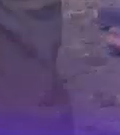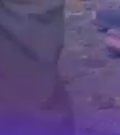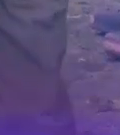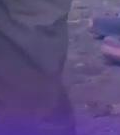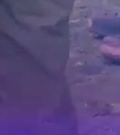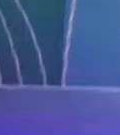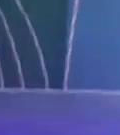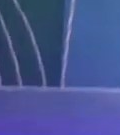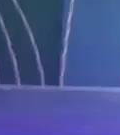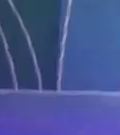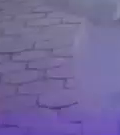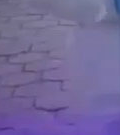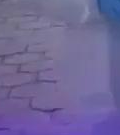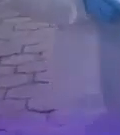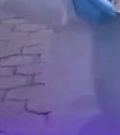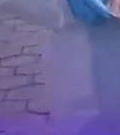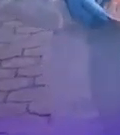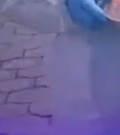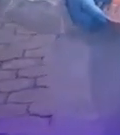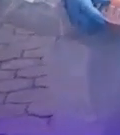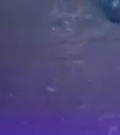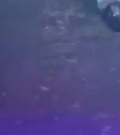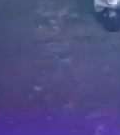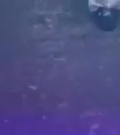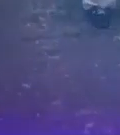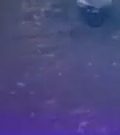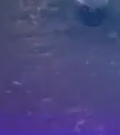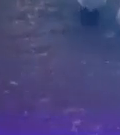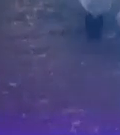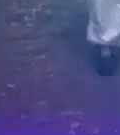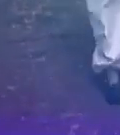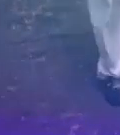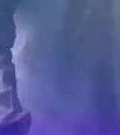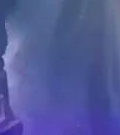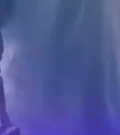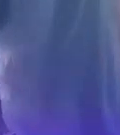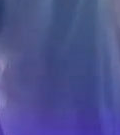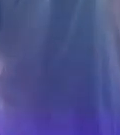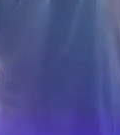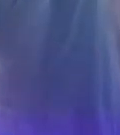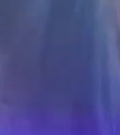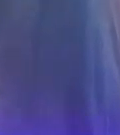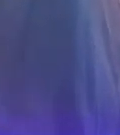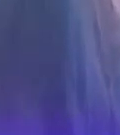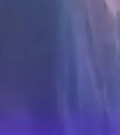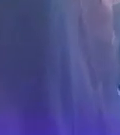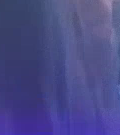blancos ángeles, que luchan noche y día con